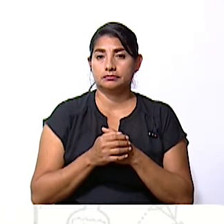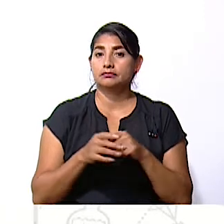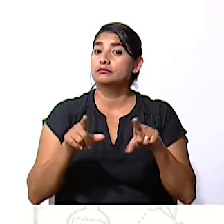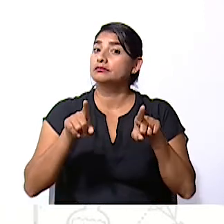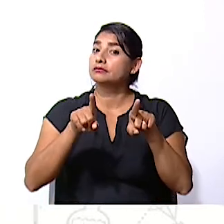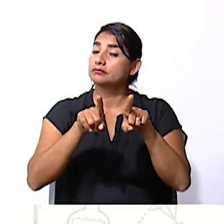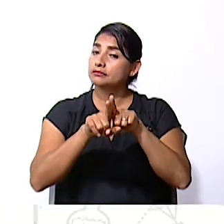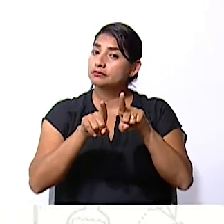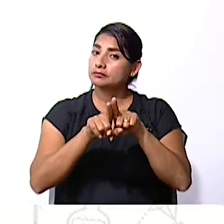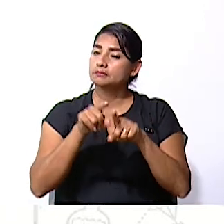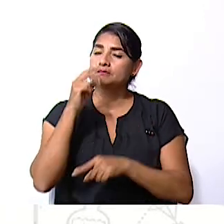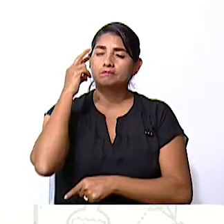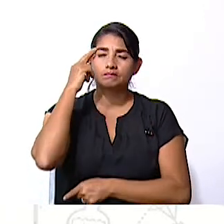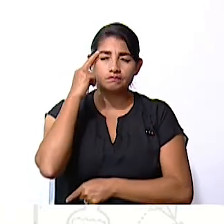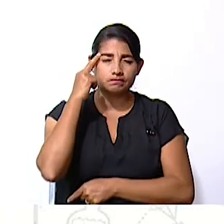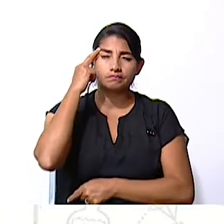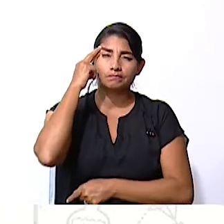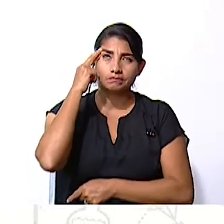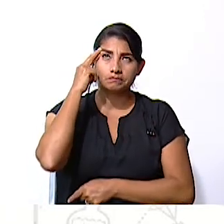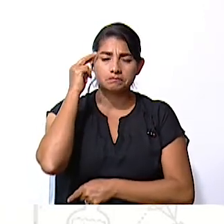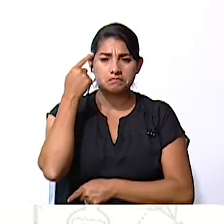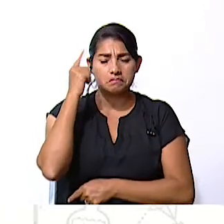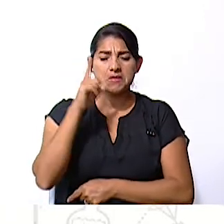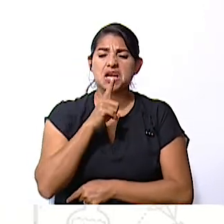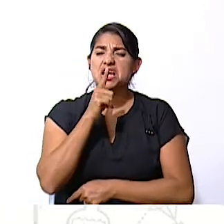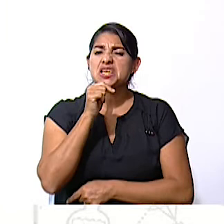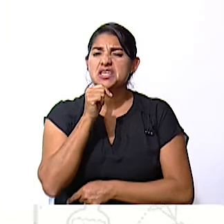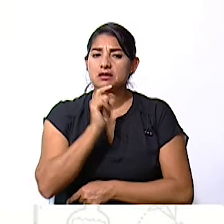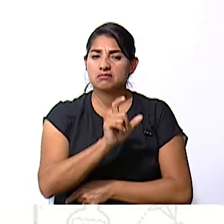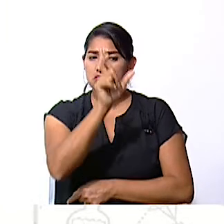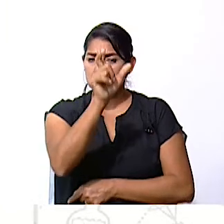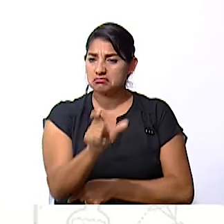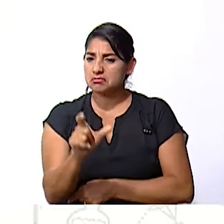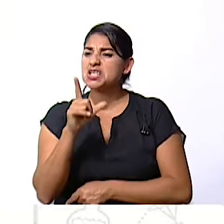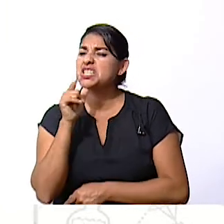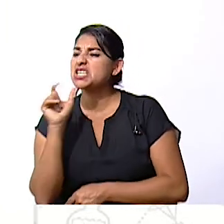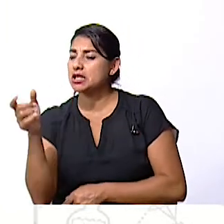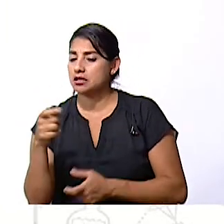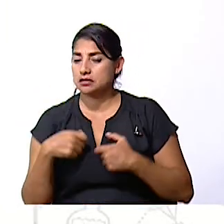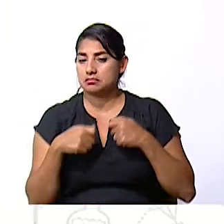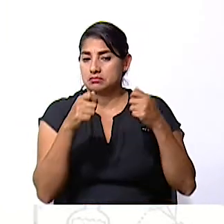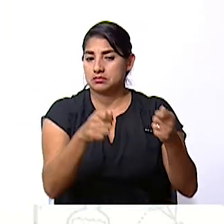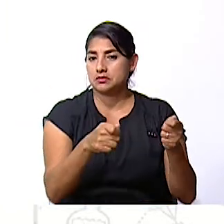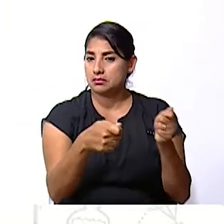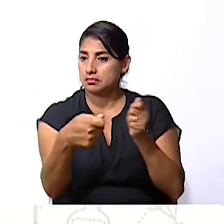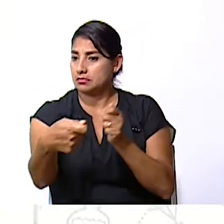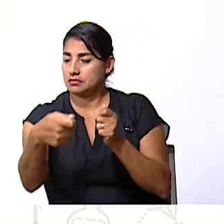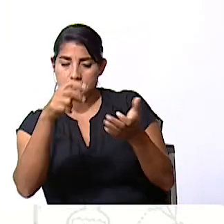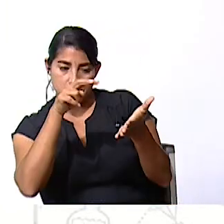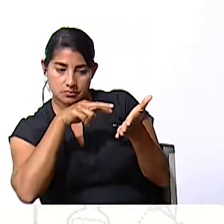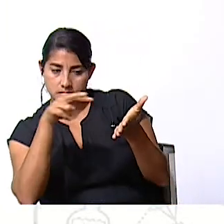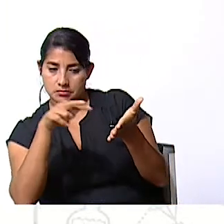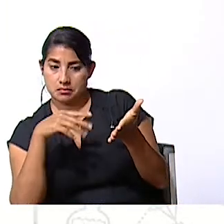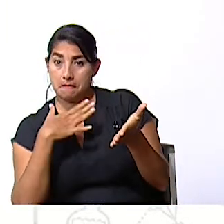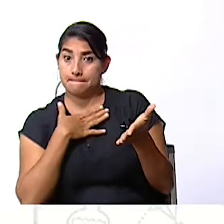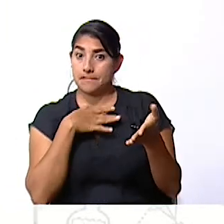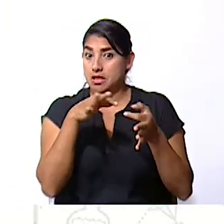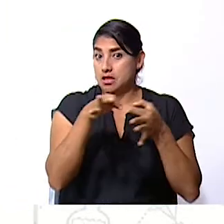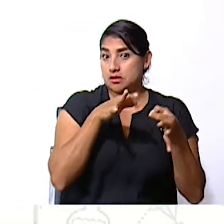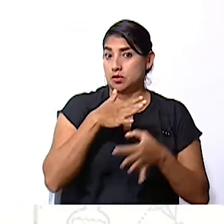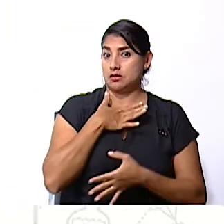También debemos reflexionar para quién o quiénes escribiré esa